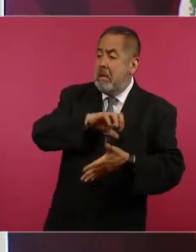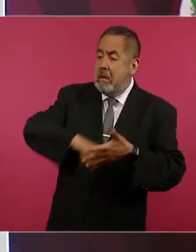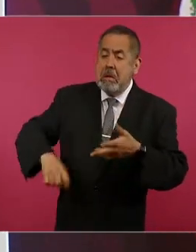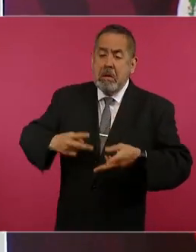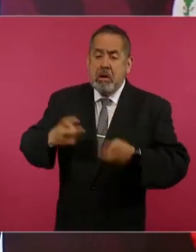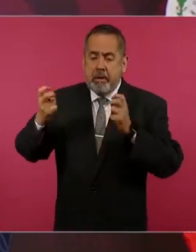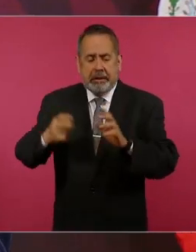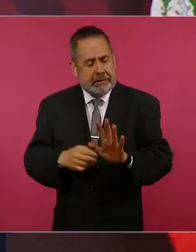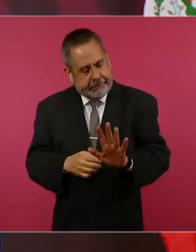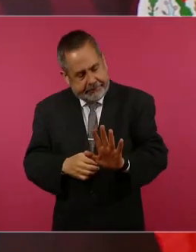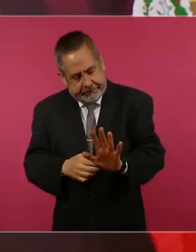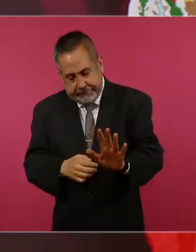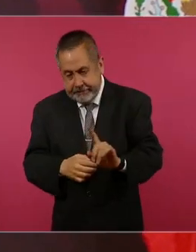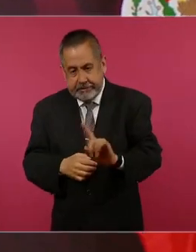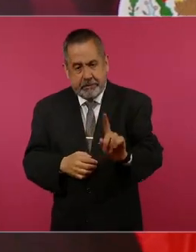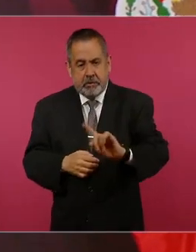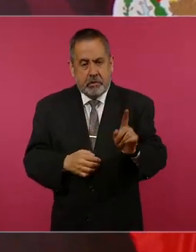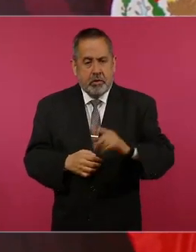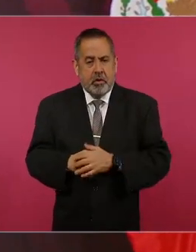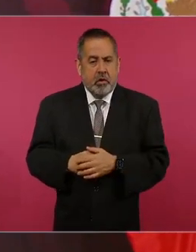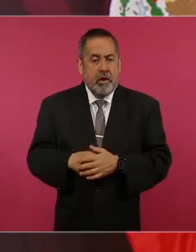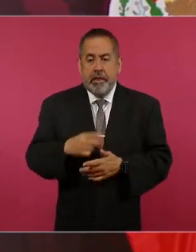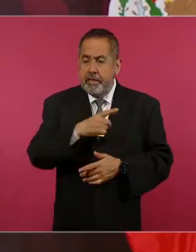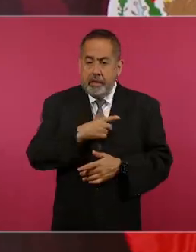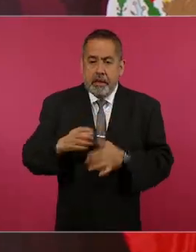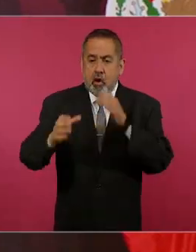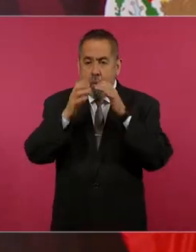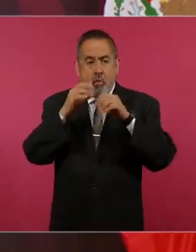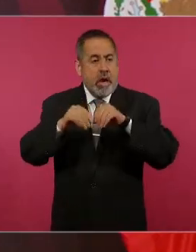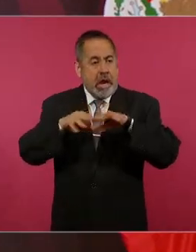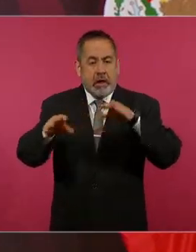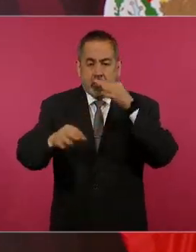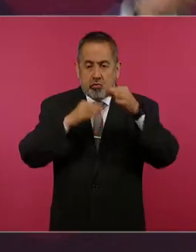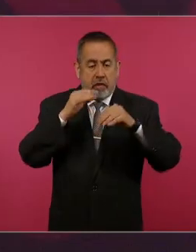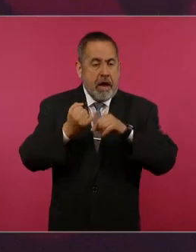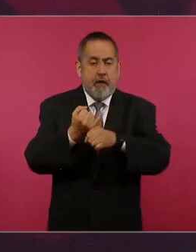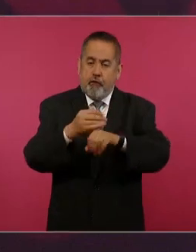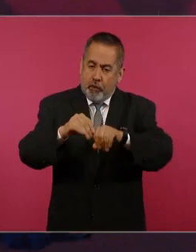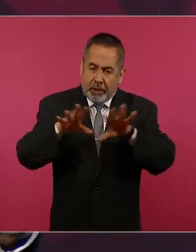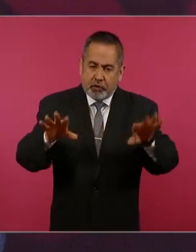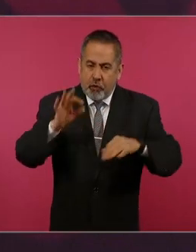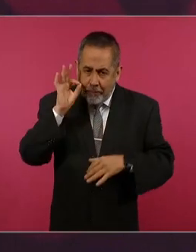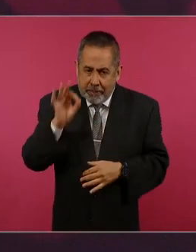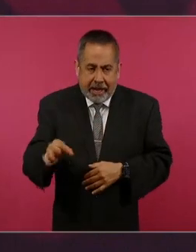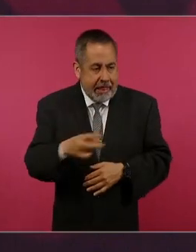con la comunicación, con la información